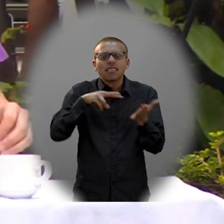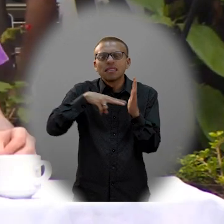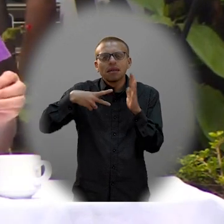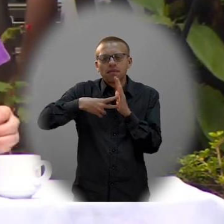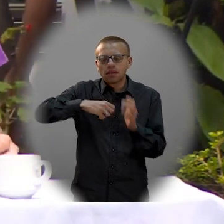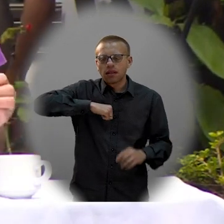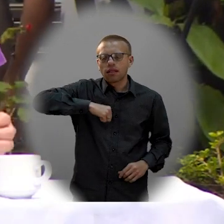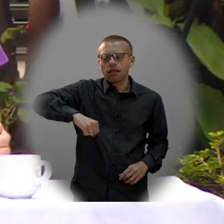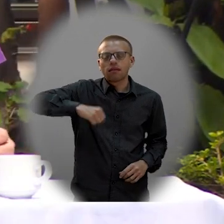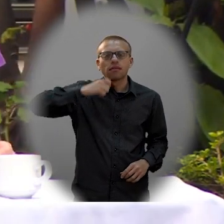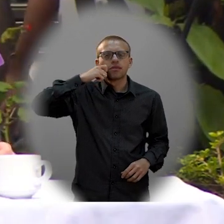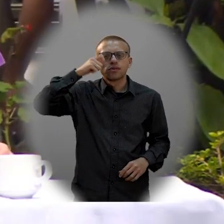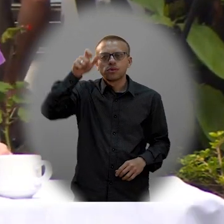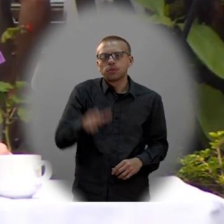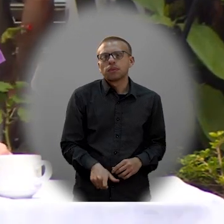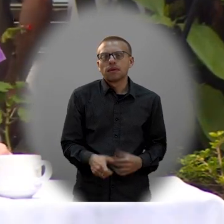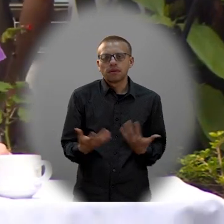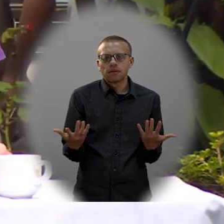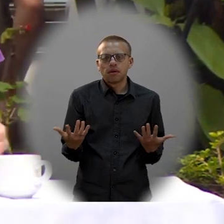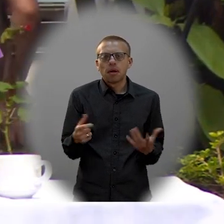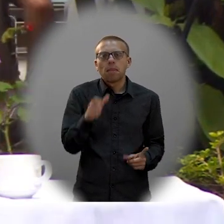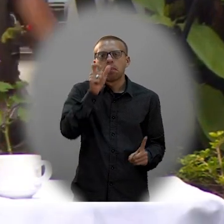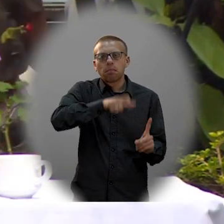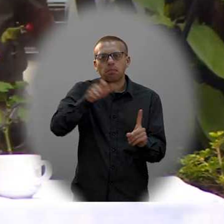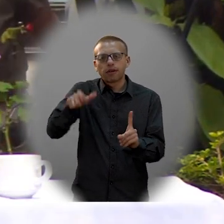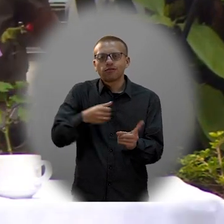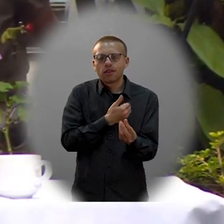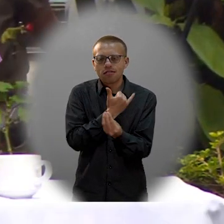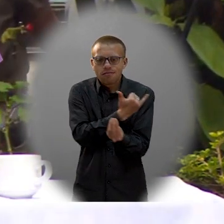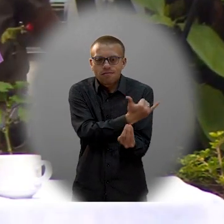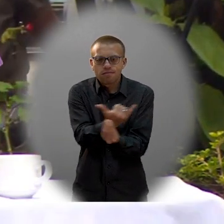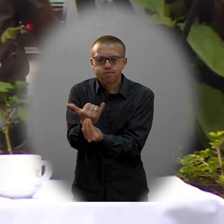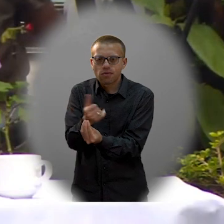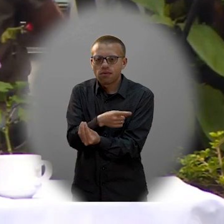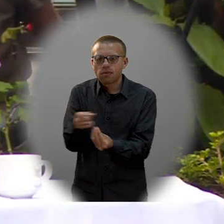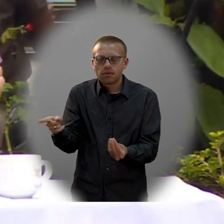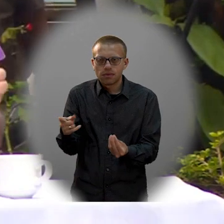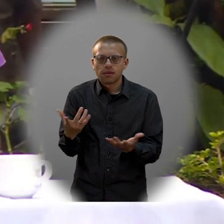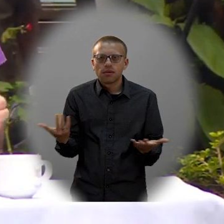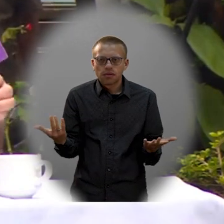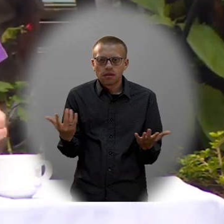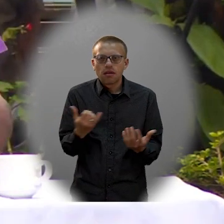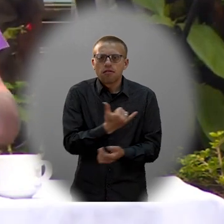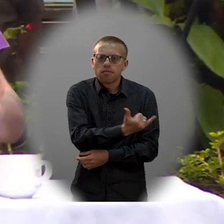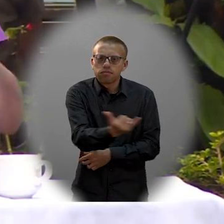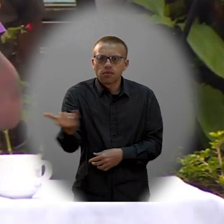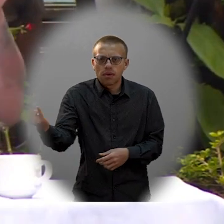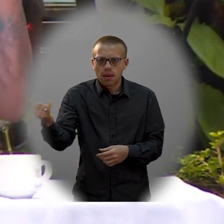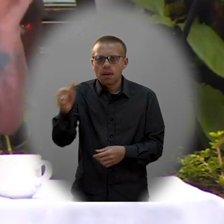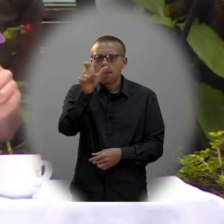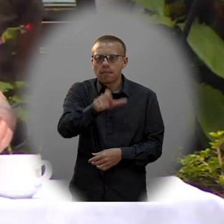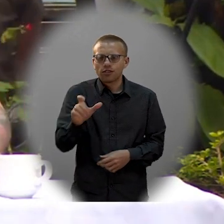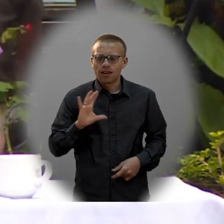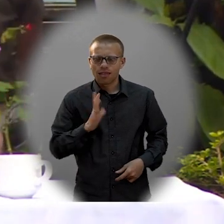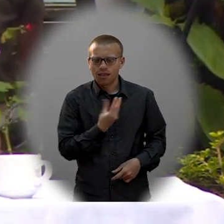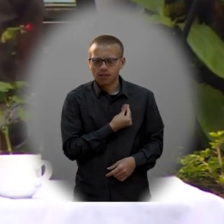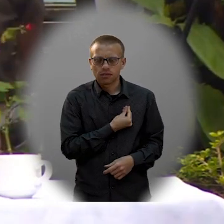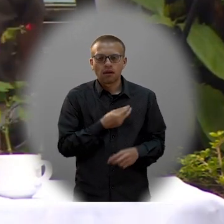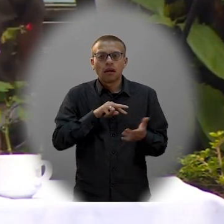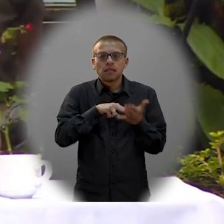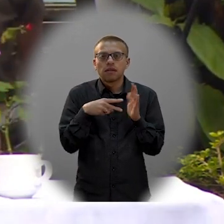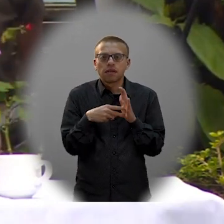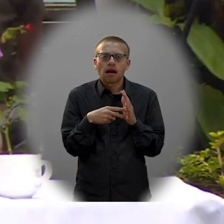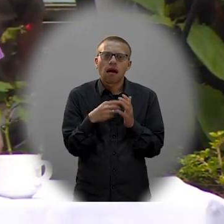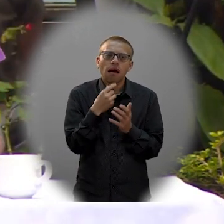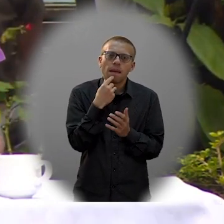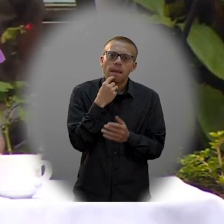y de la existencia de personas concretas. Lo mismo, las existencias trans no son temas de debate en esta universidad, no tenemos por